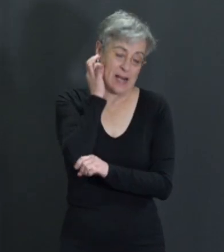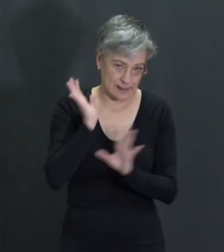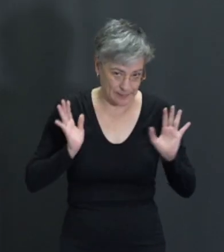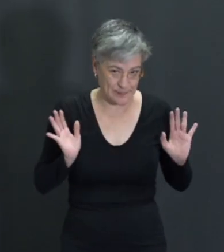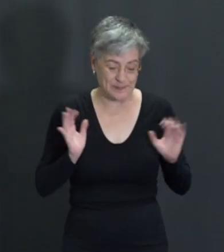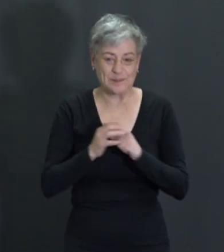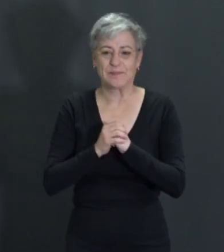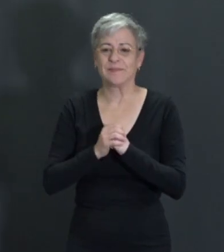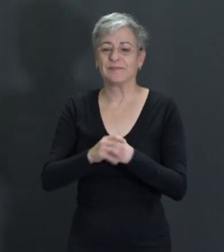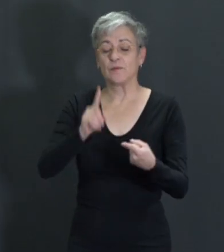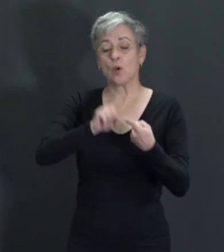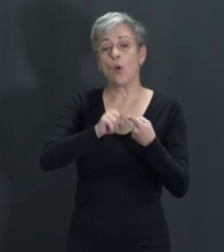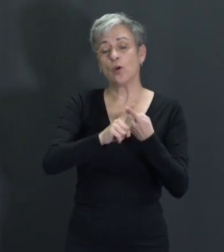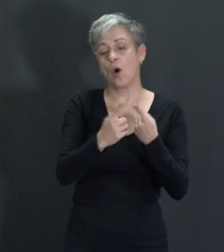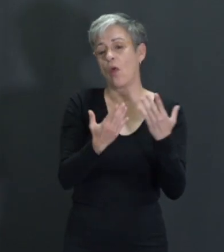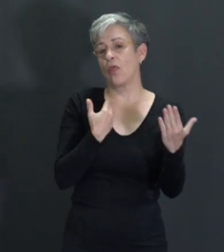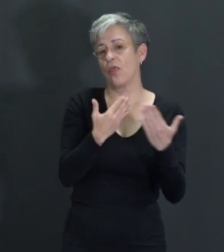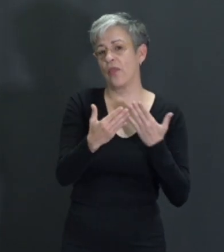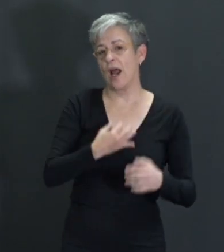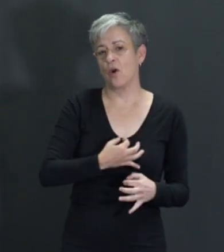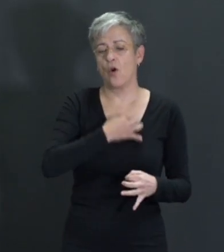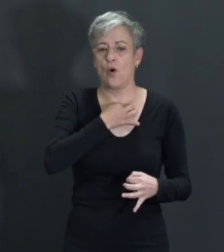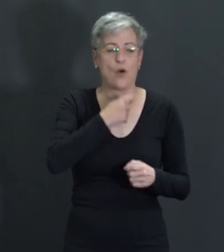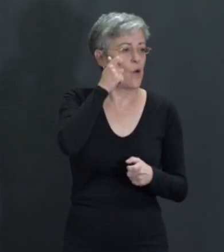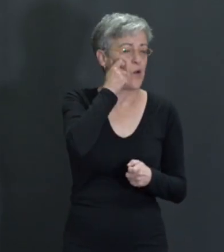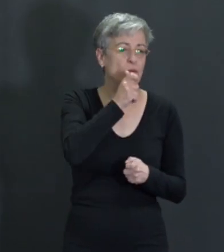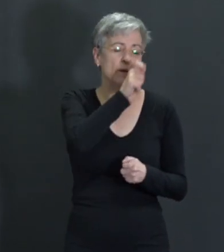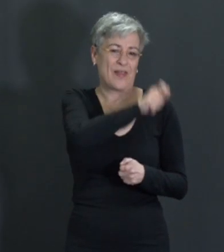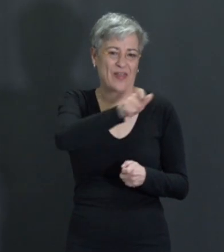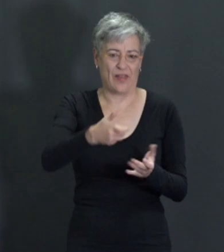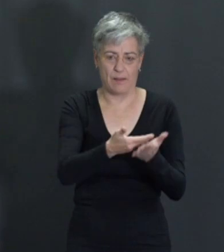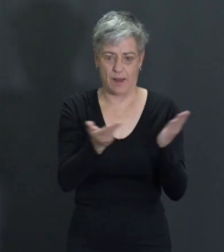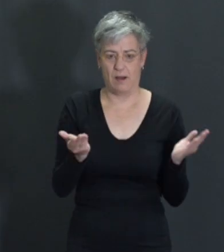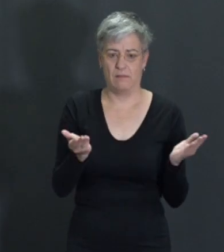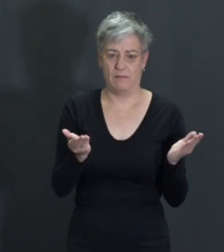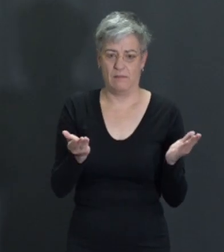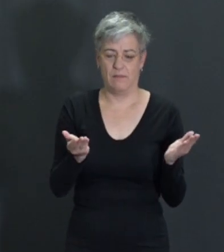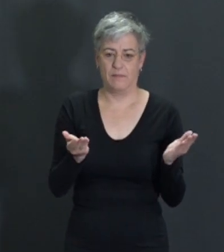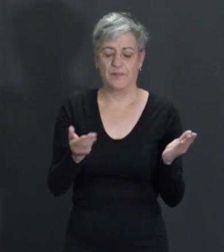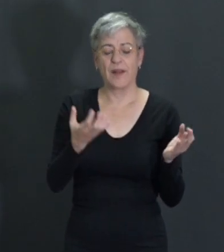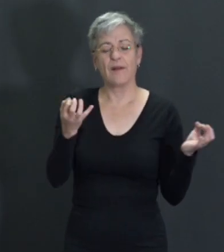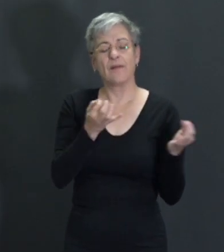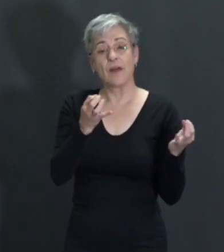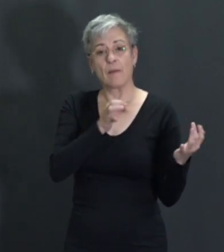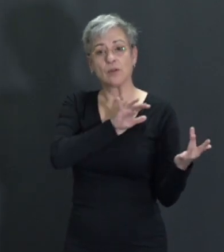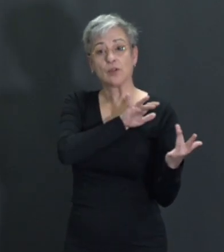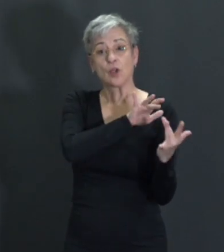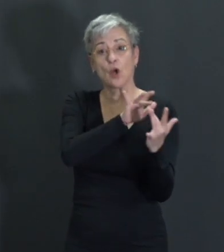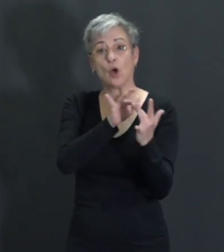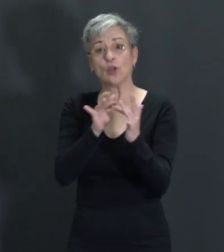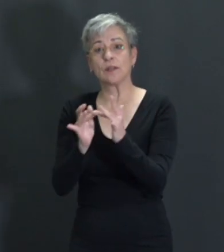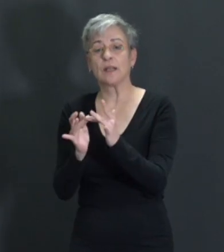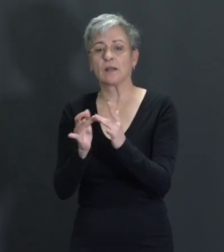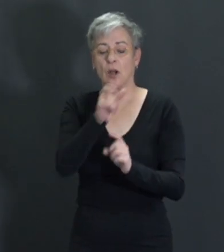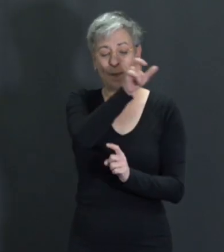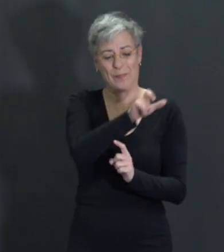Uno es el diálogo civil. Tenemos que estar en permanente contacto con las personas que ahora mismo